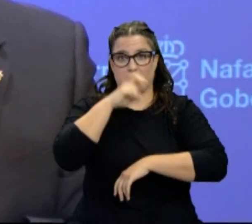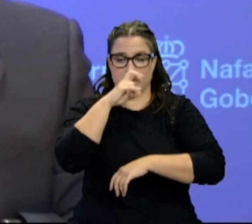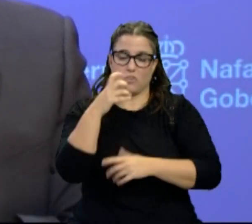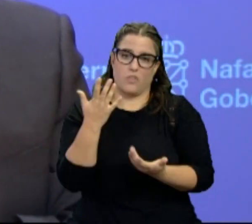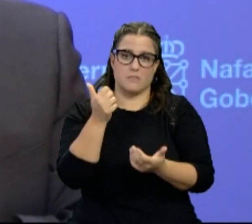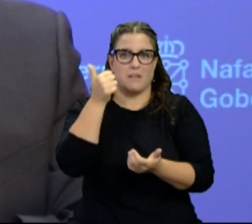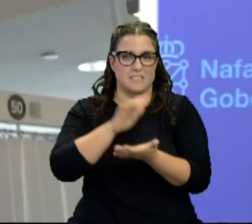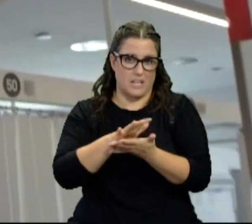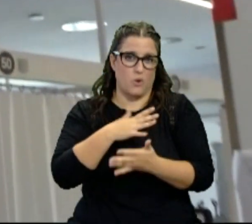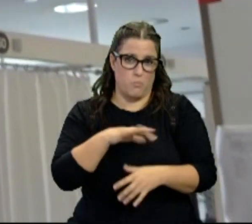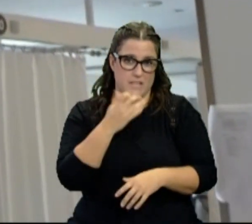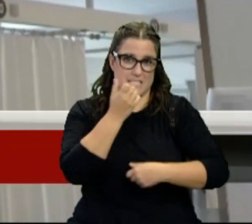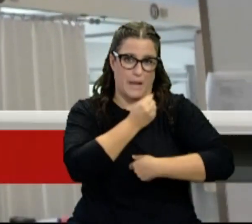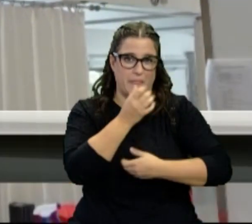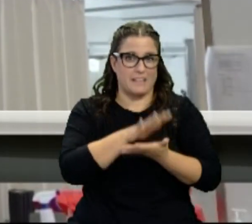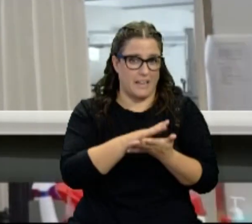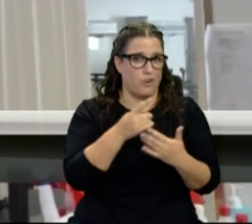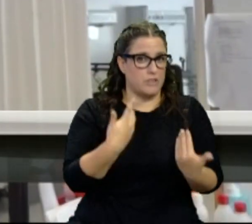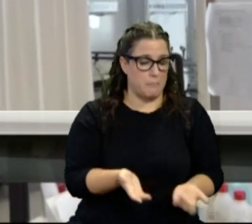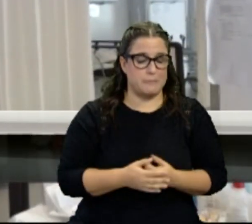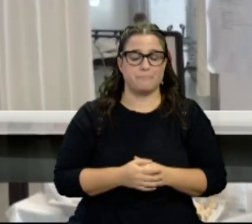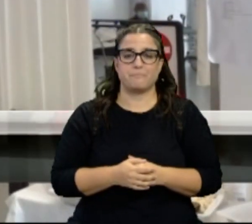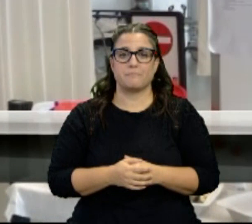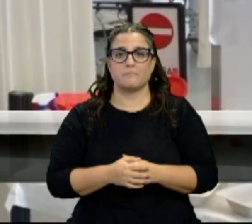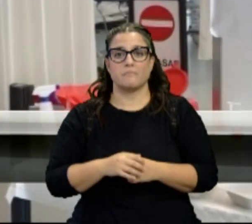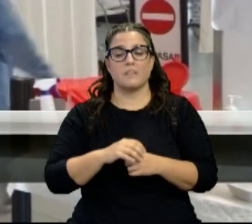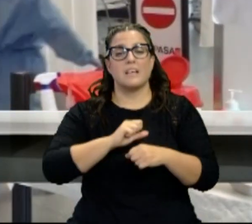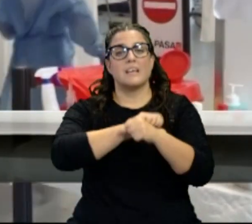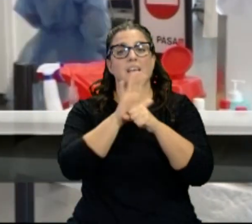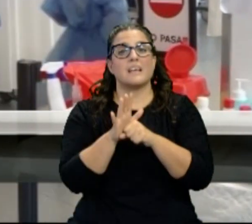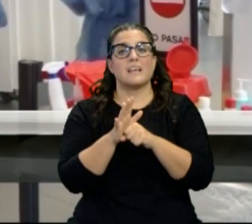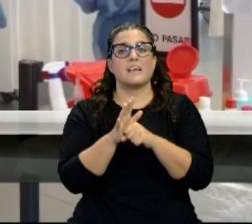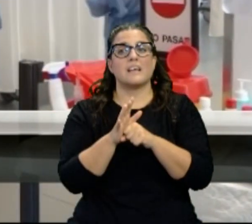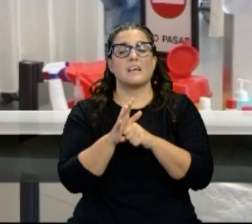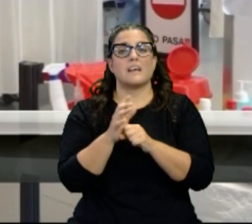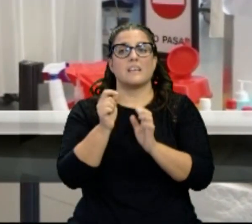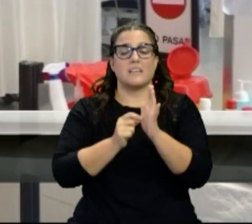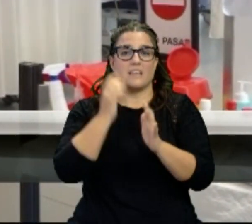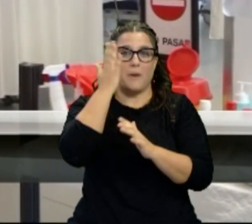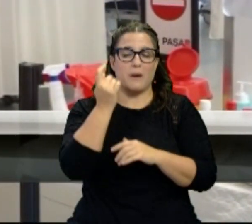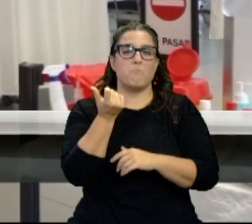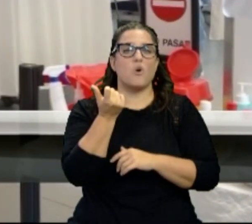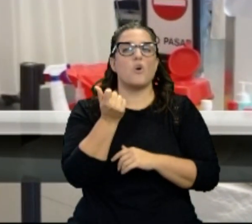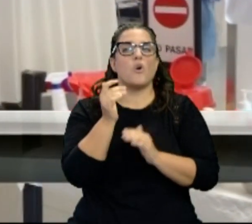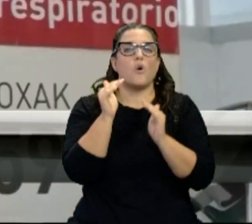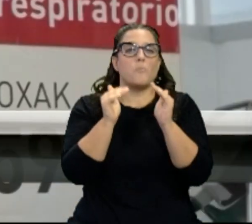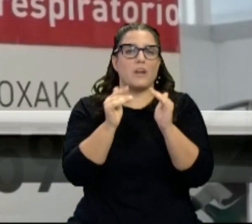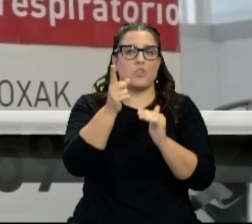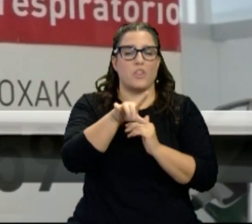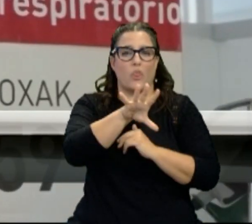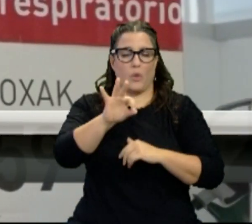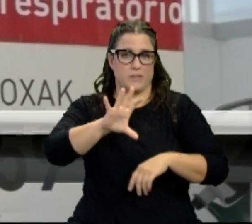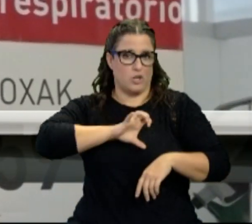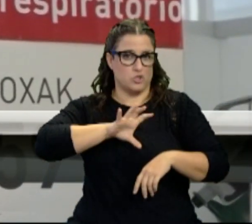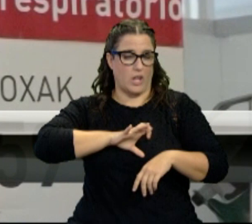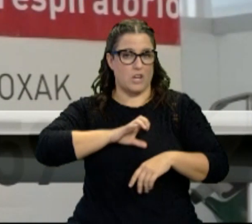¿no? Bueno, y la pandemia que deja hoy estos datos en Navarra. Hay un ligero aumento en los contagios que siguen por debajo de los 150 después de realizar